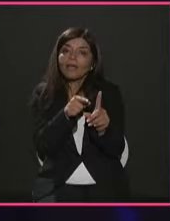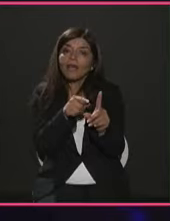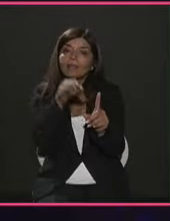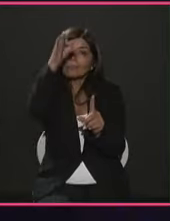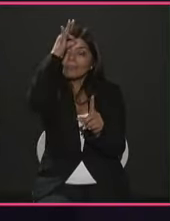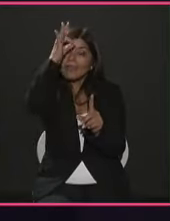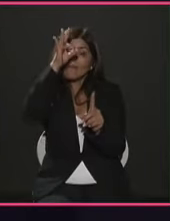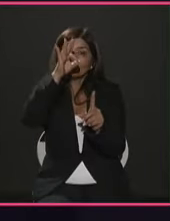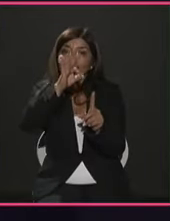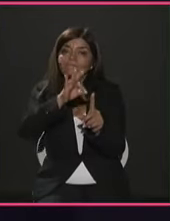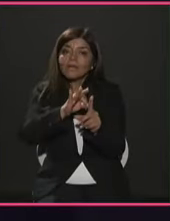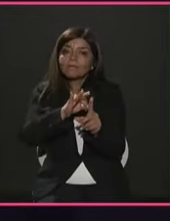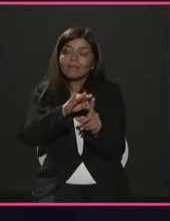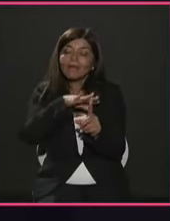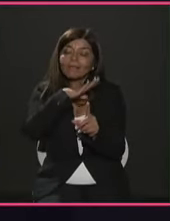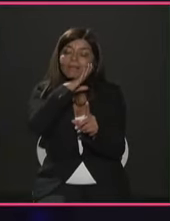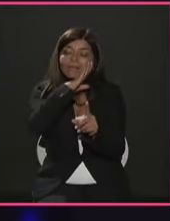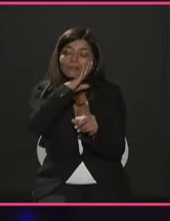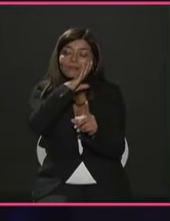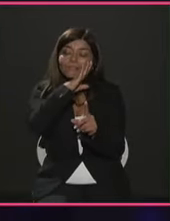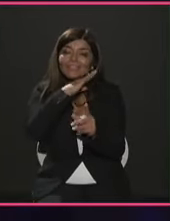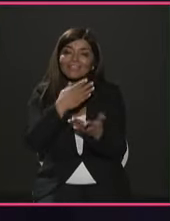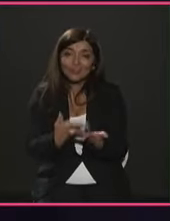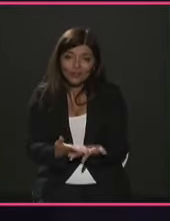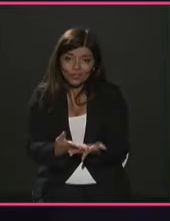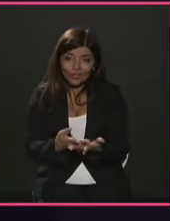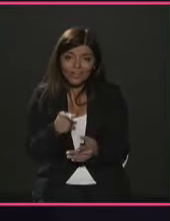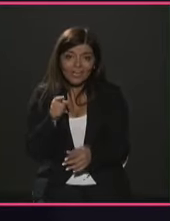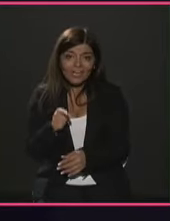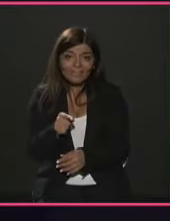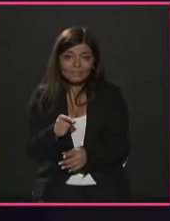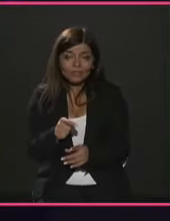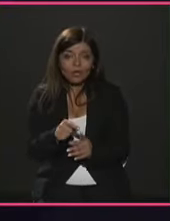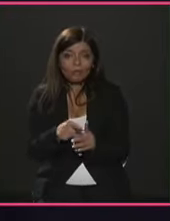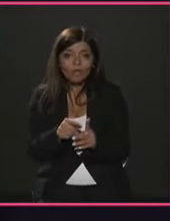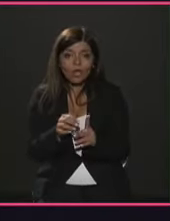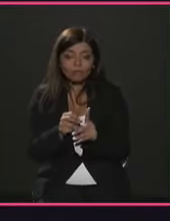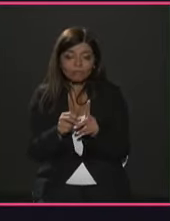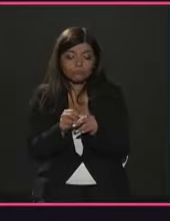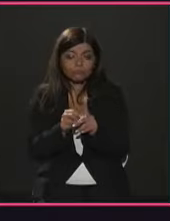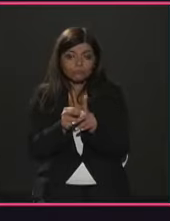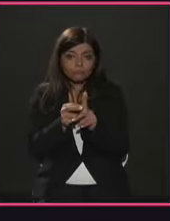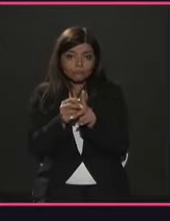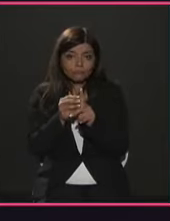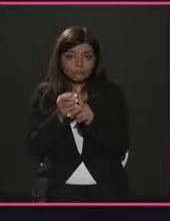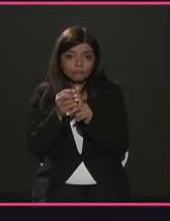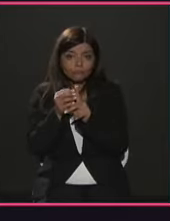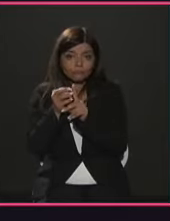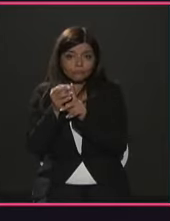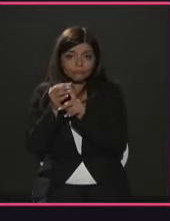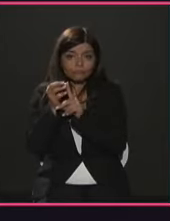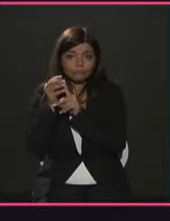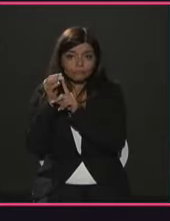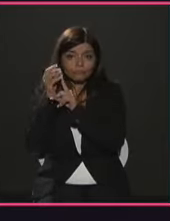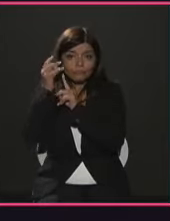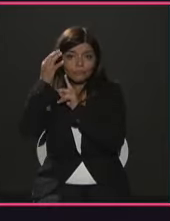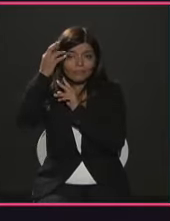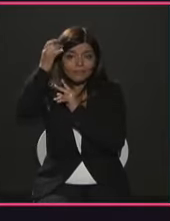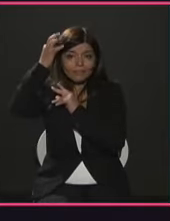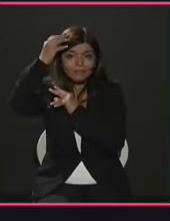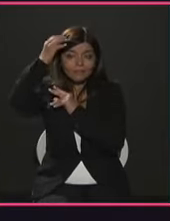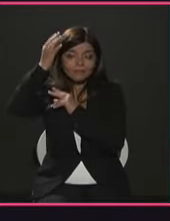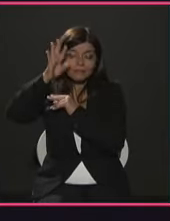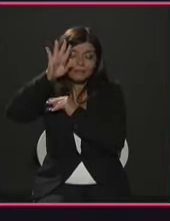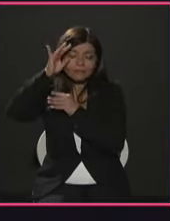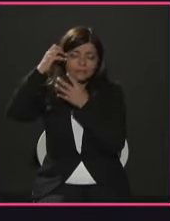enfermedad del sueño ese parásito va a subir por el cerebro va a provocar disturbios en el